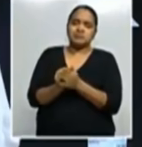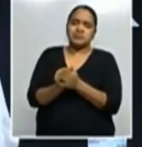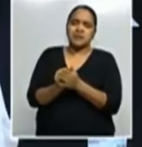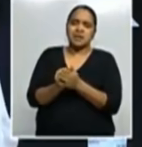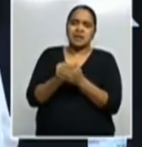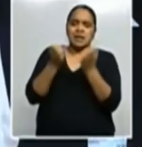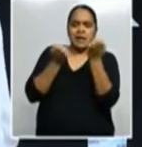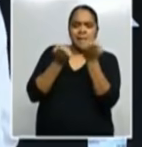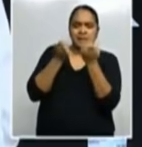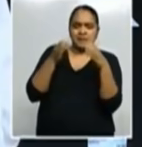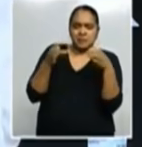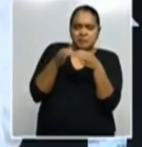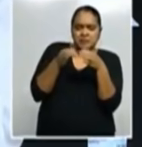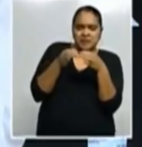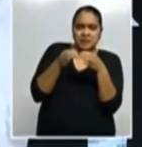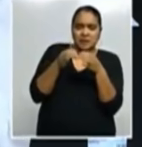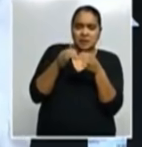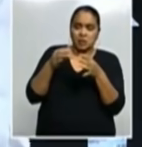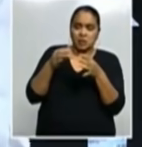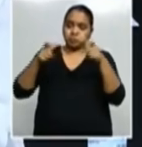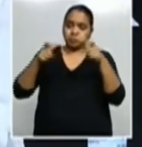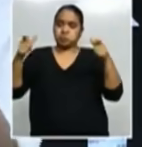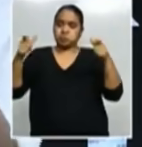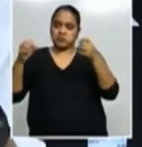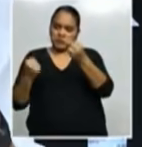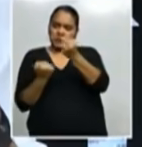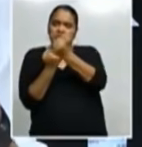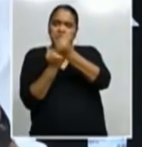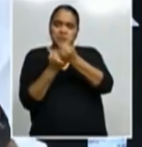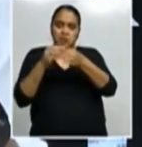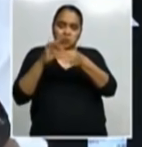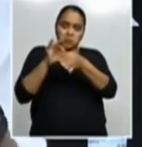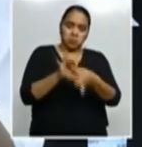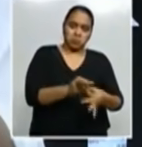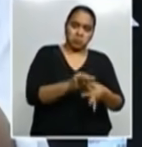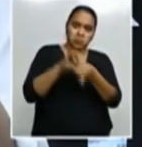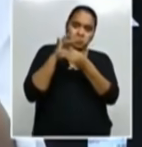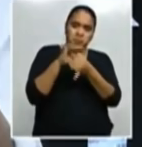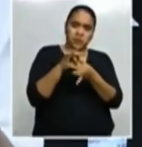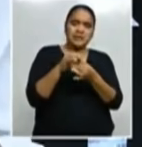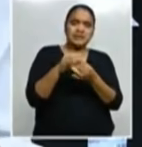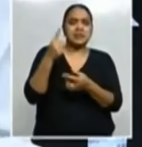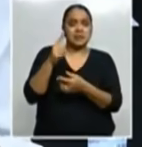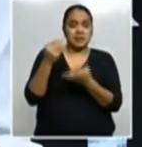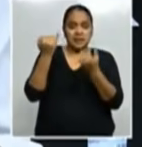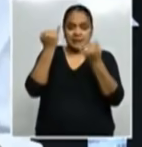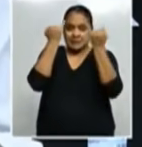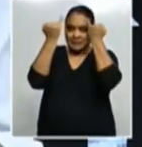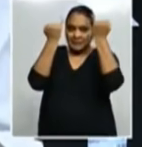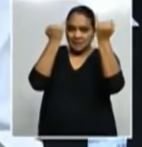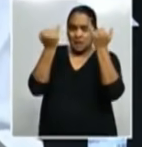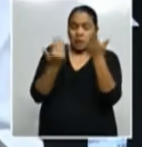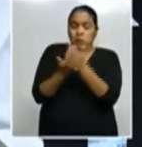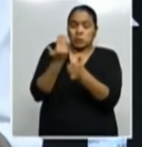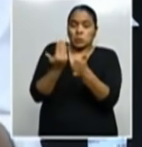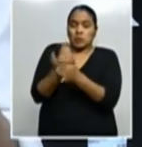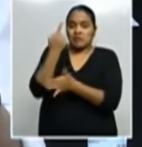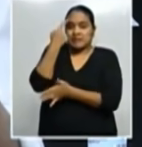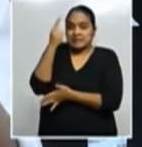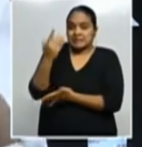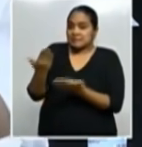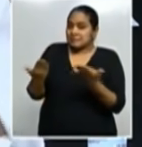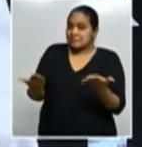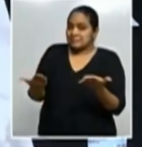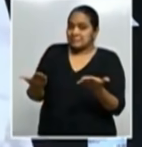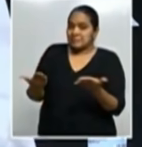sobre todo en esta crisis tiene que salir la creatividad para ser innovadores. Yo sé